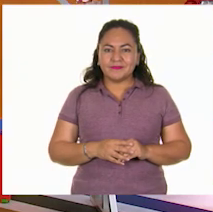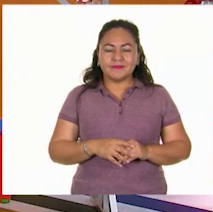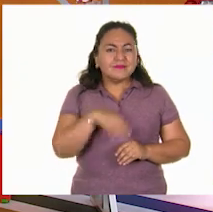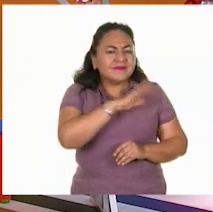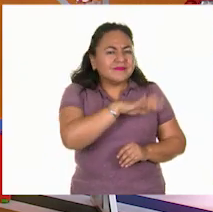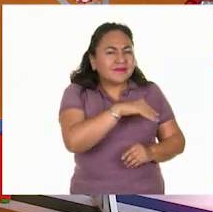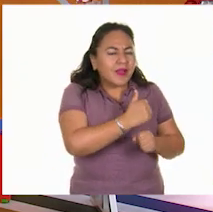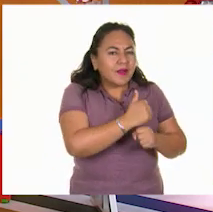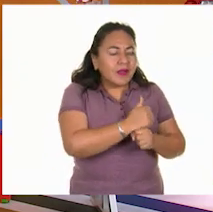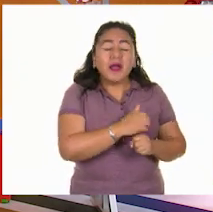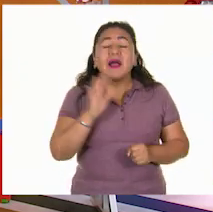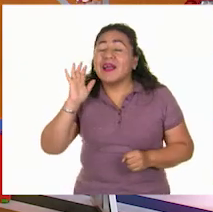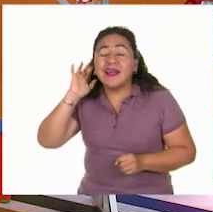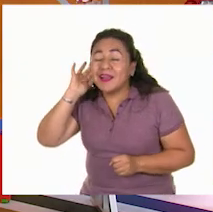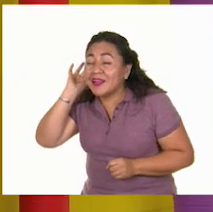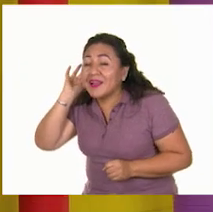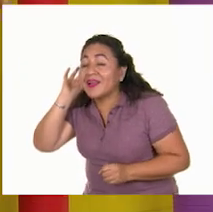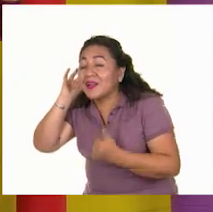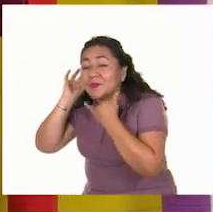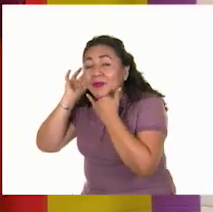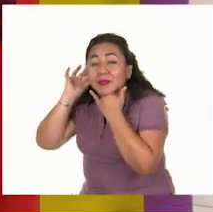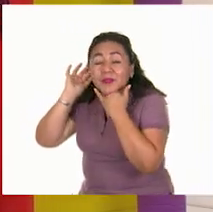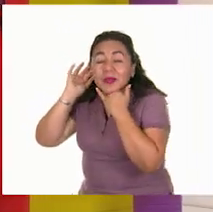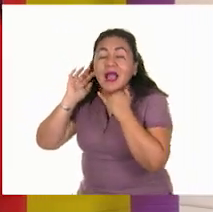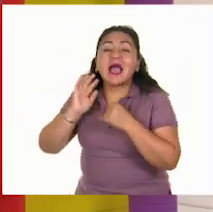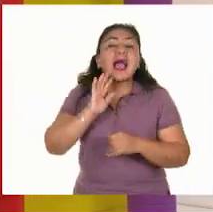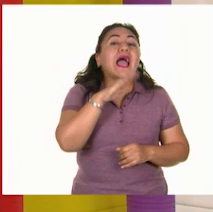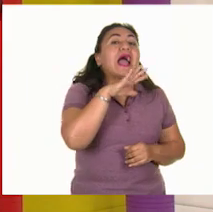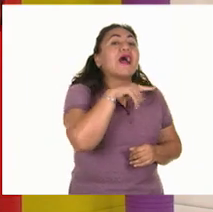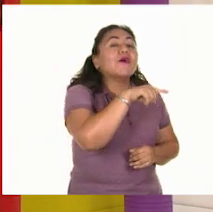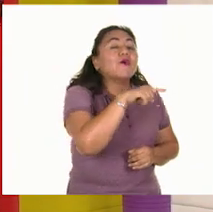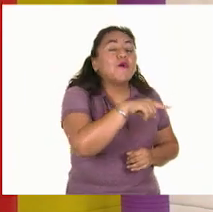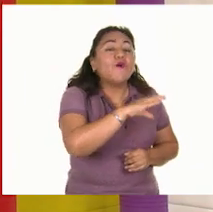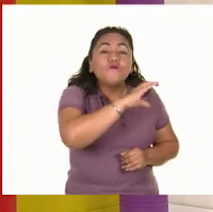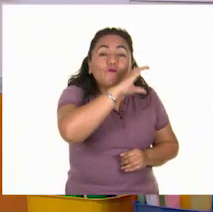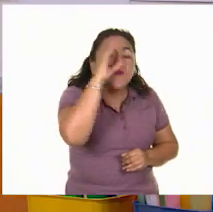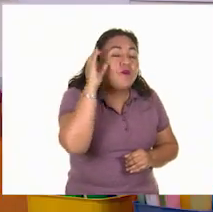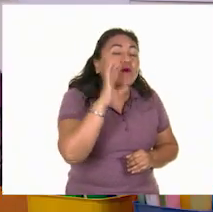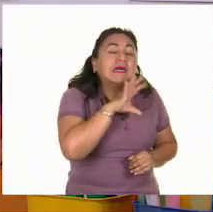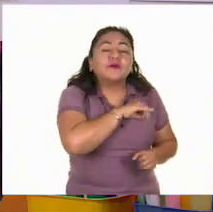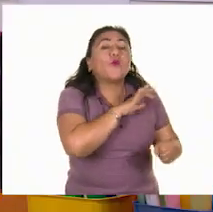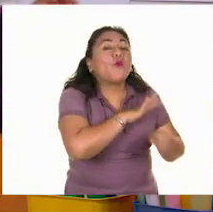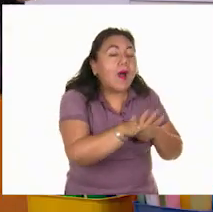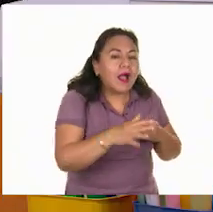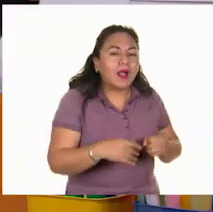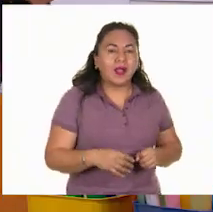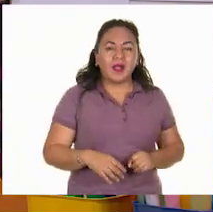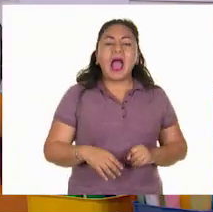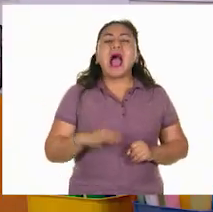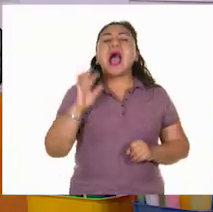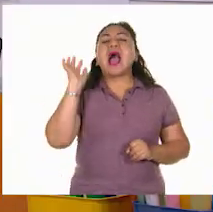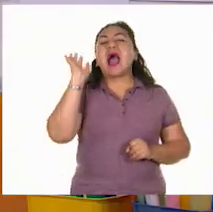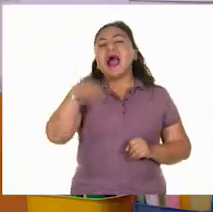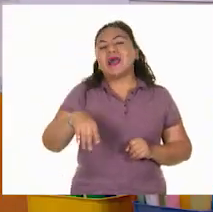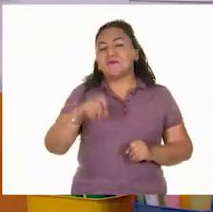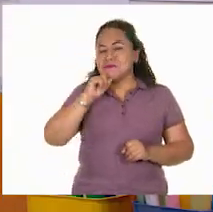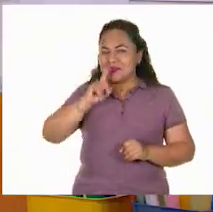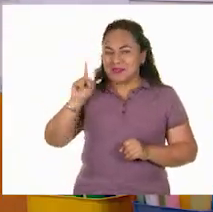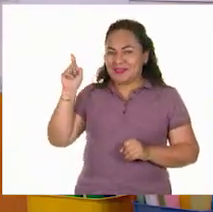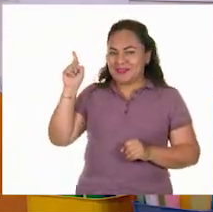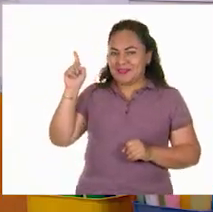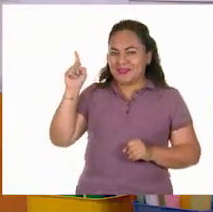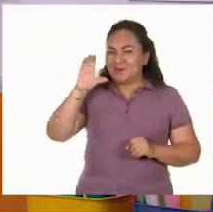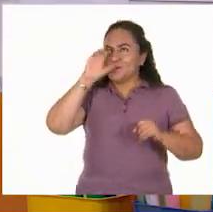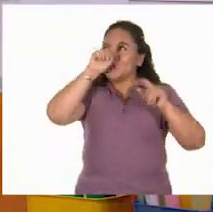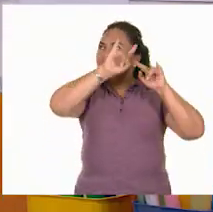¿Abuelita, Tencha? ¿Perdón? ¿Que cuál es tu foto favorita? Ah, pues estas fotos que tomamos aquí. Ay,